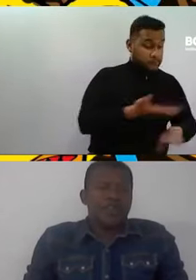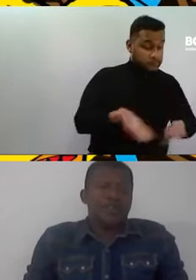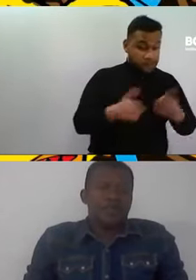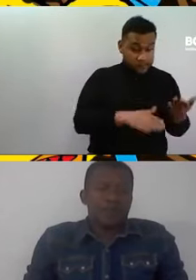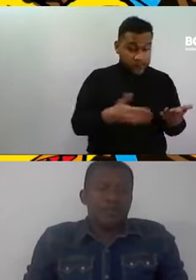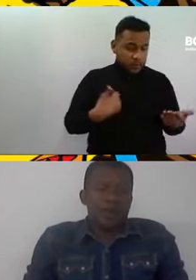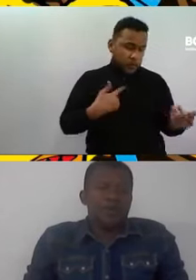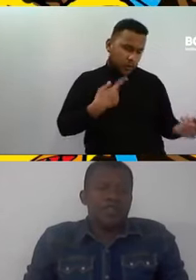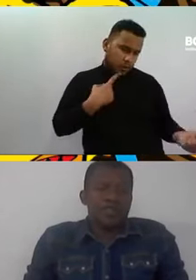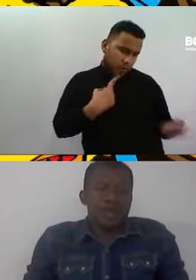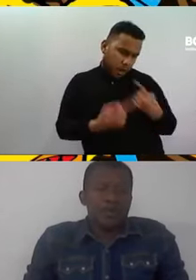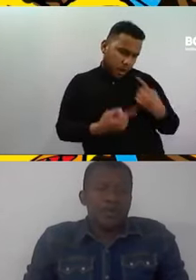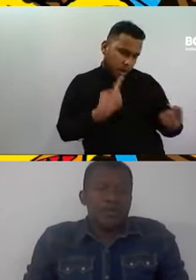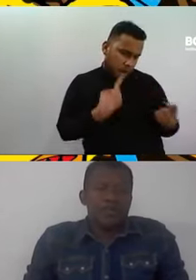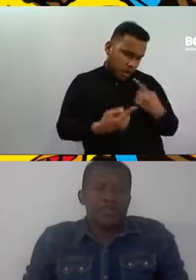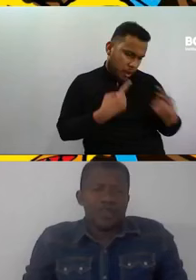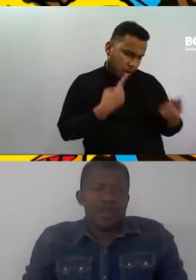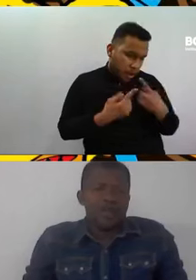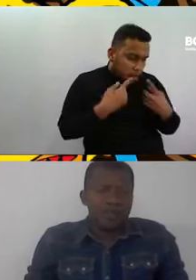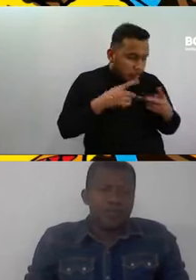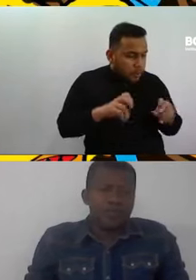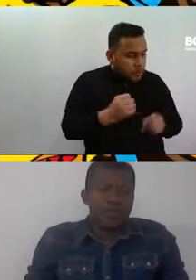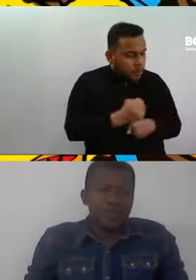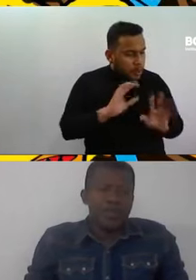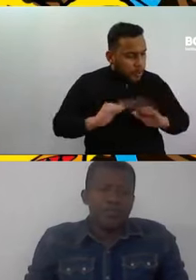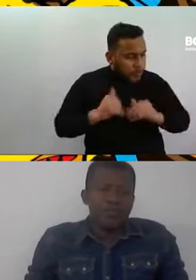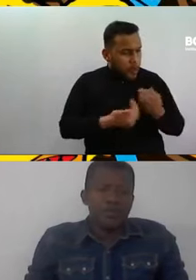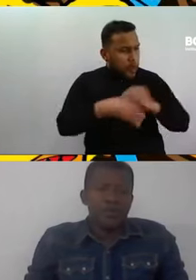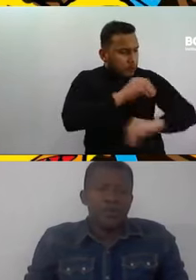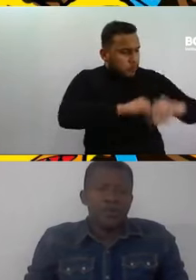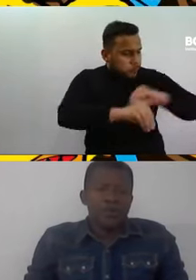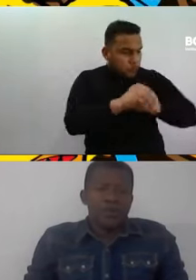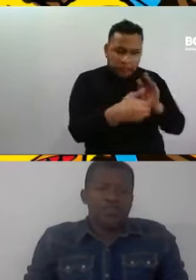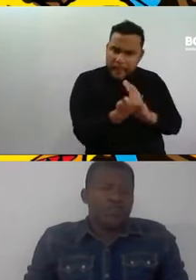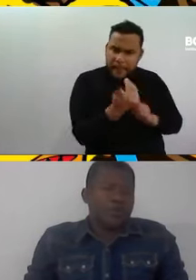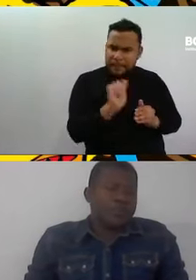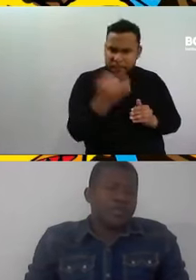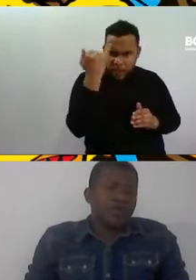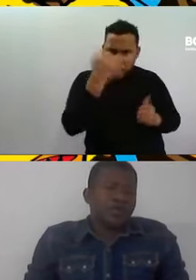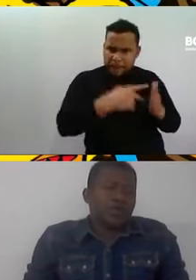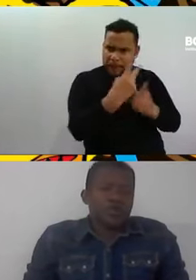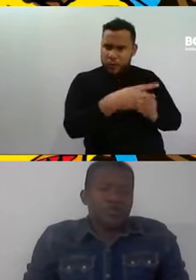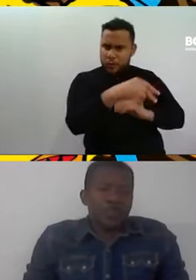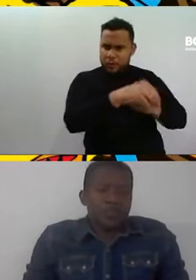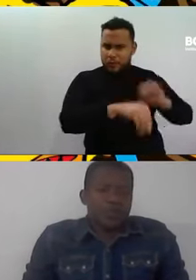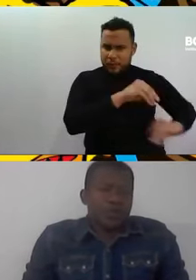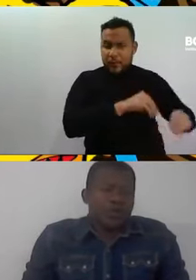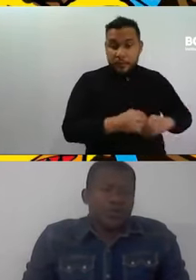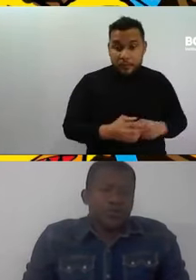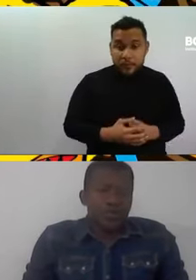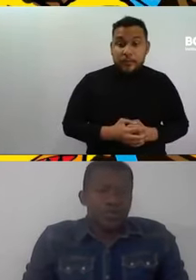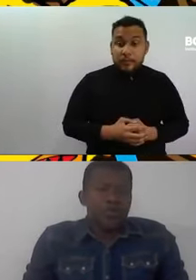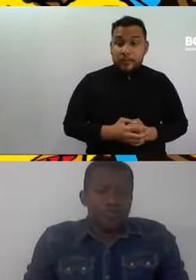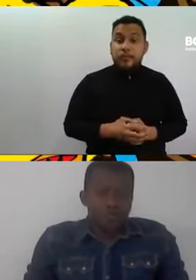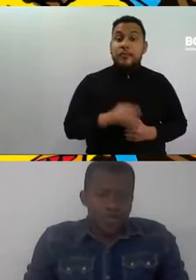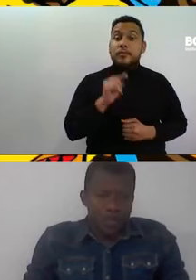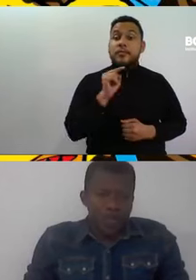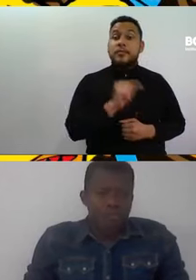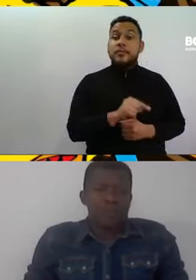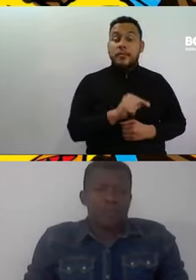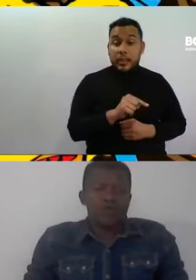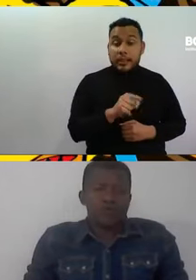conversar acerca del trabajo literario que iniciaba en esos momentos. Y Sebastián lo conocía porque ellos son de